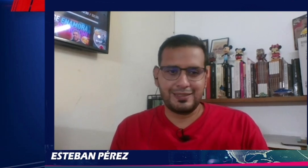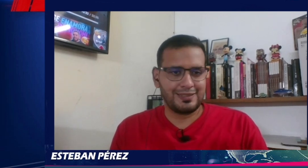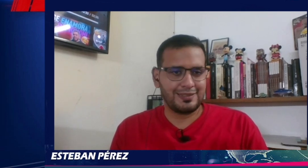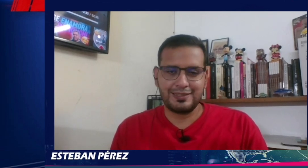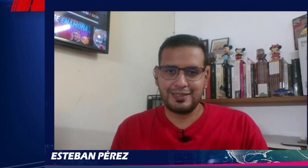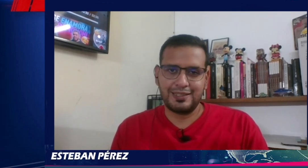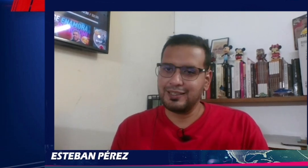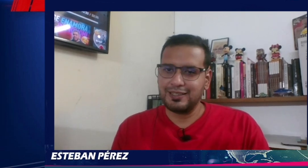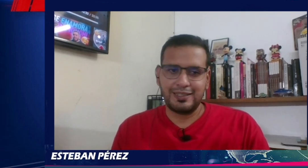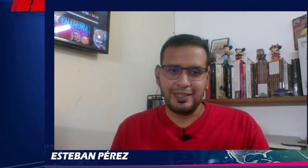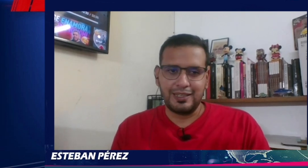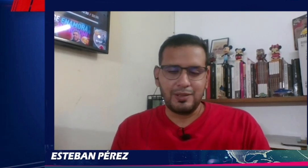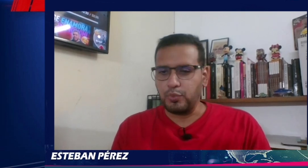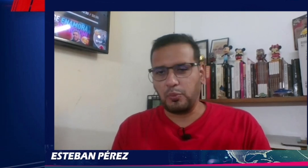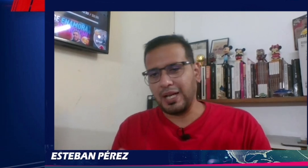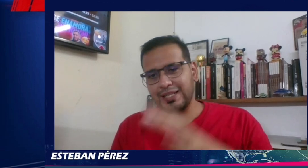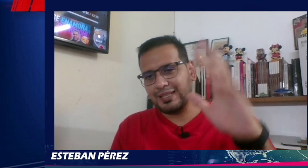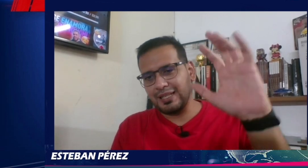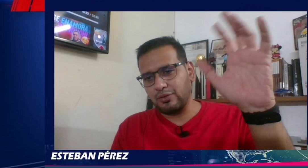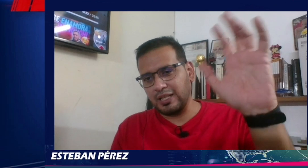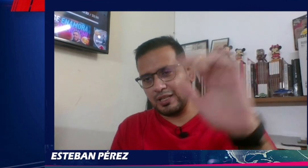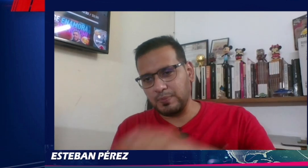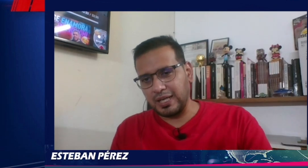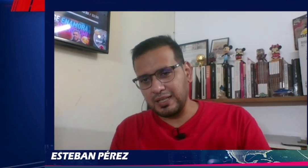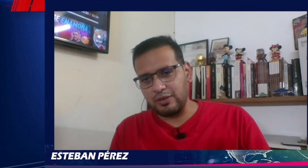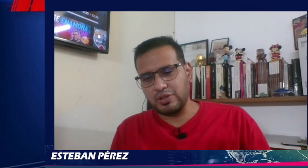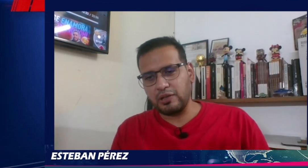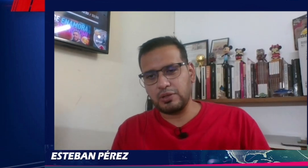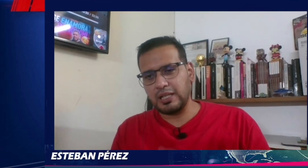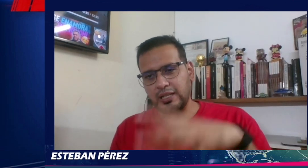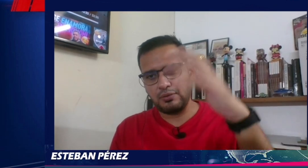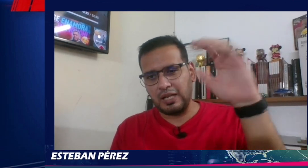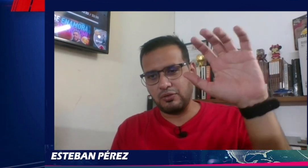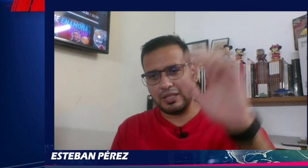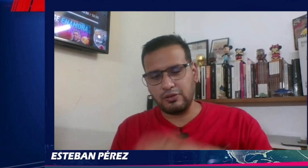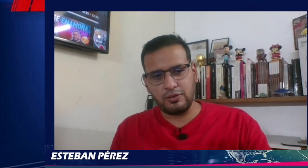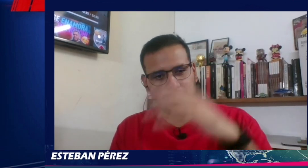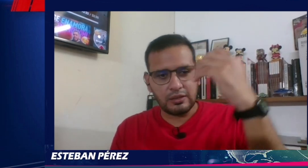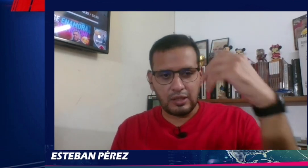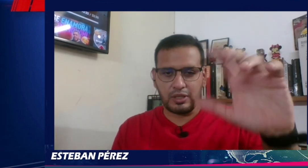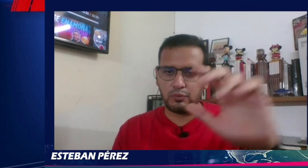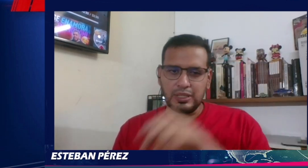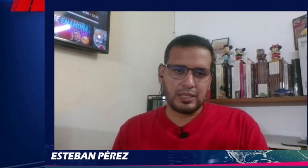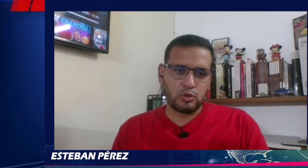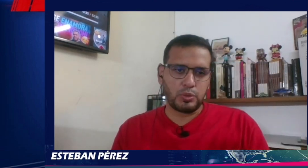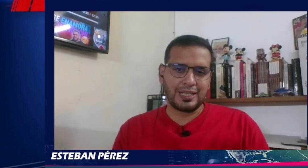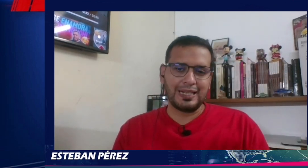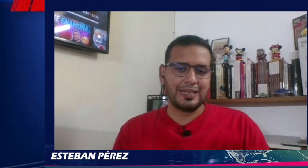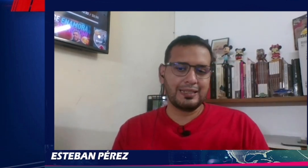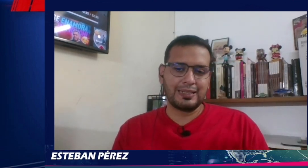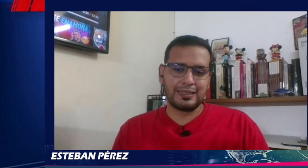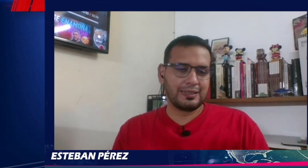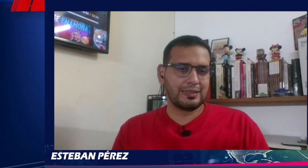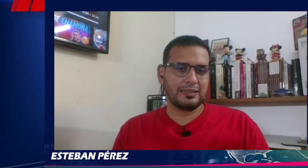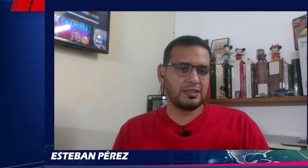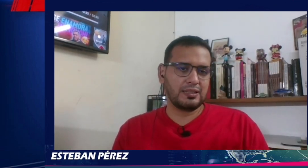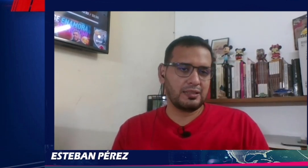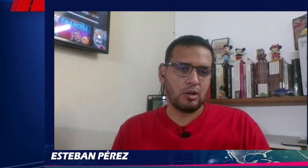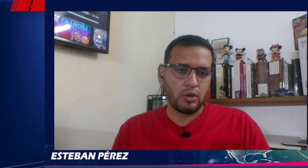regresar. Por más dinero que les paguen a los chayoteros, a los gritones, a los argüenderos, para que la